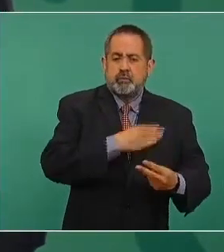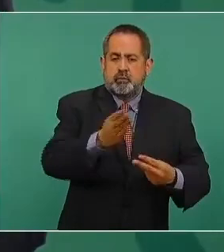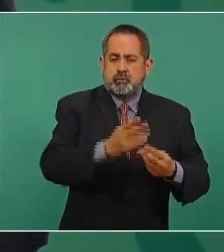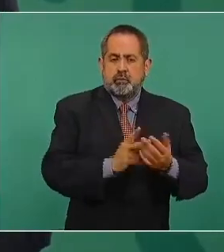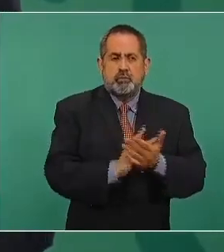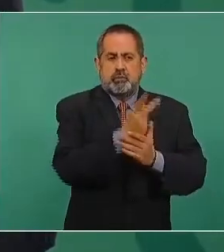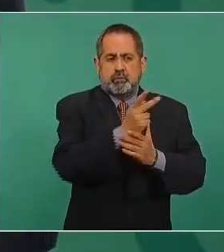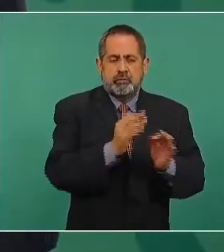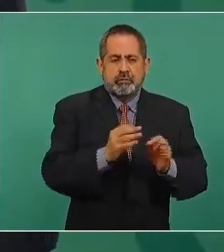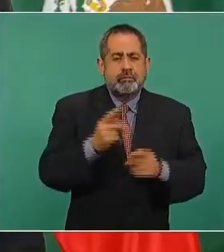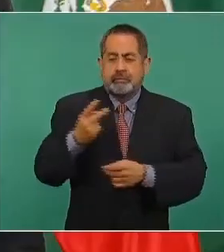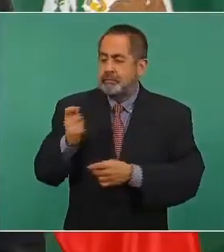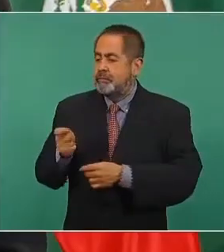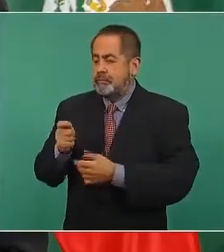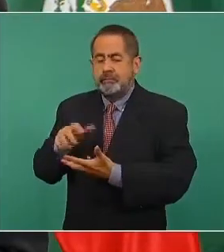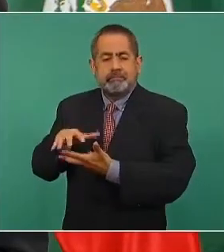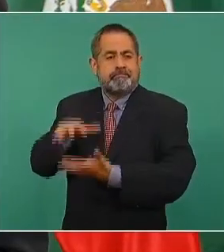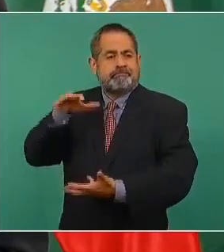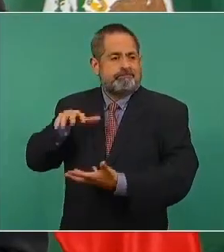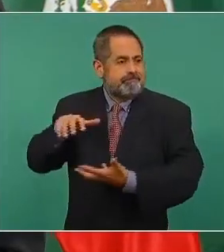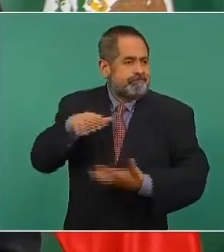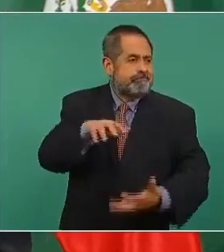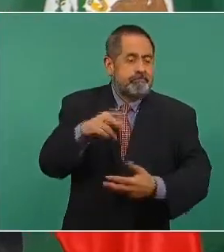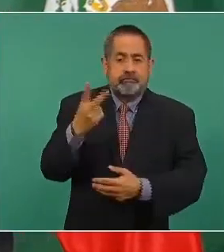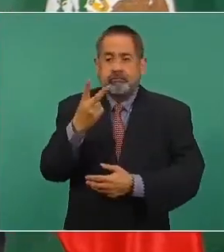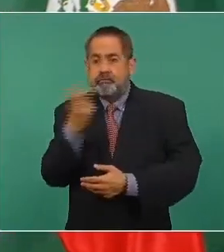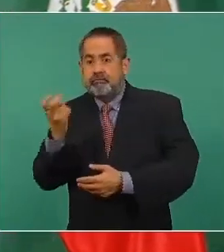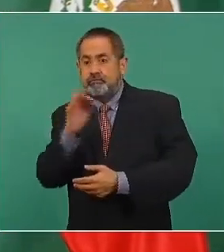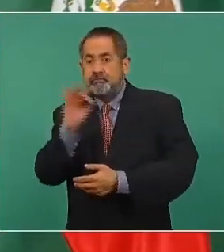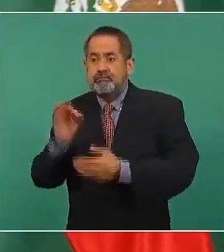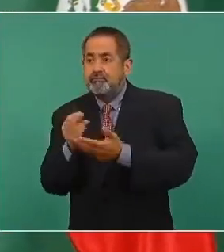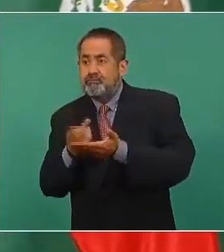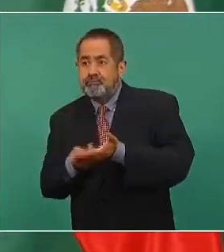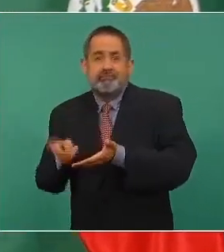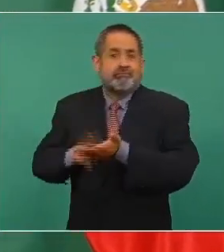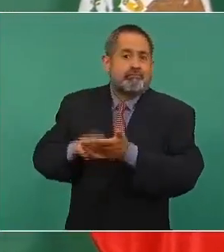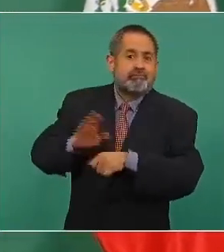200% del presupuesto de este año.